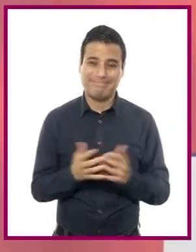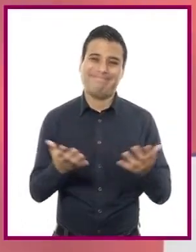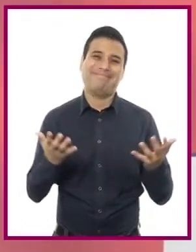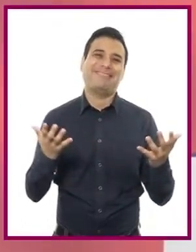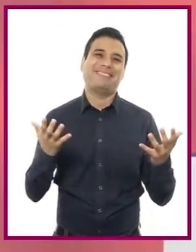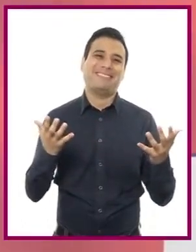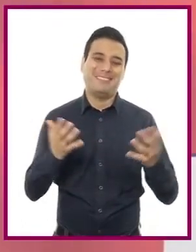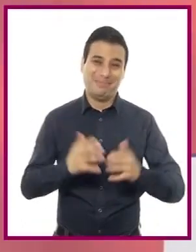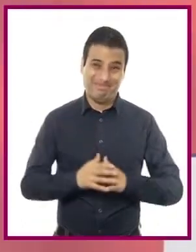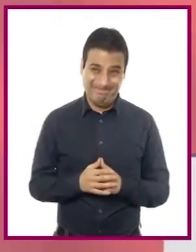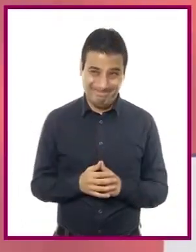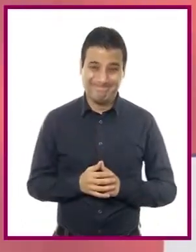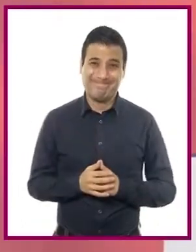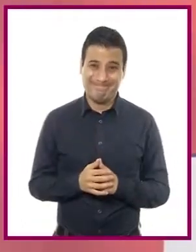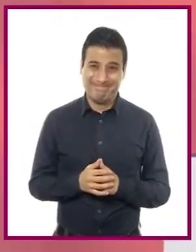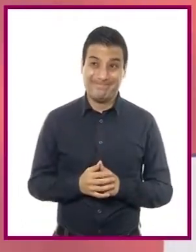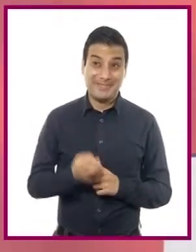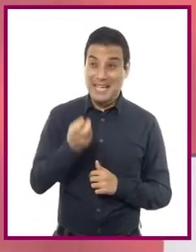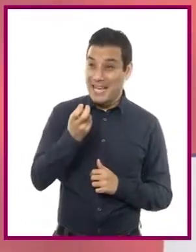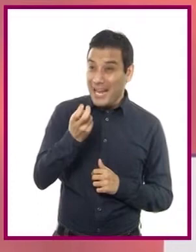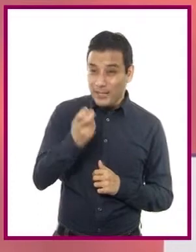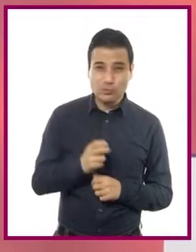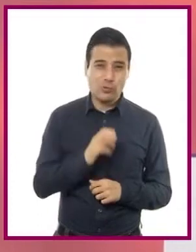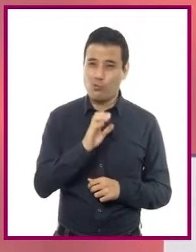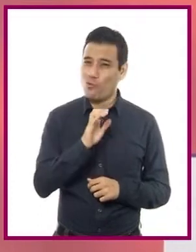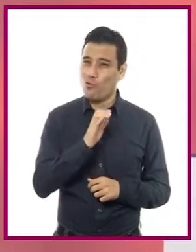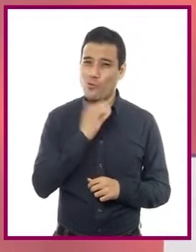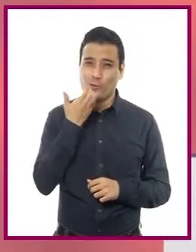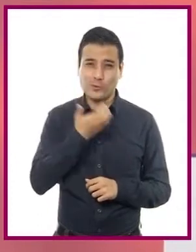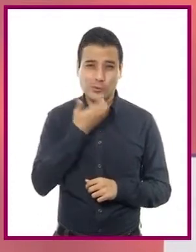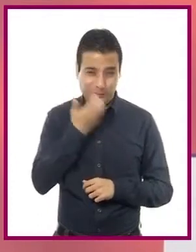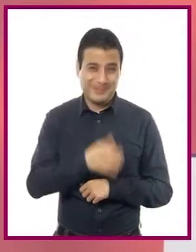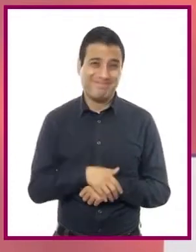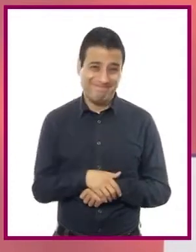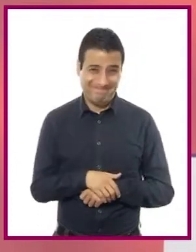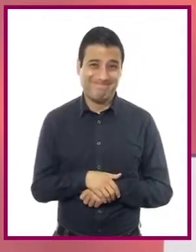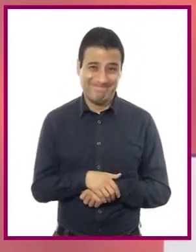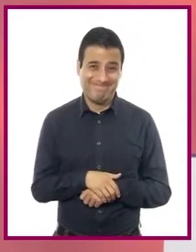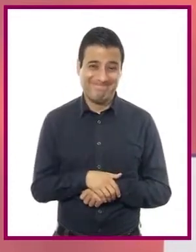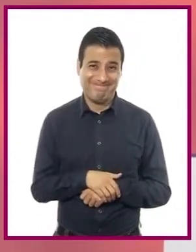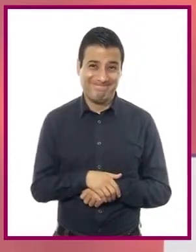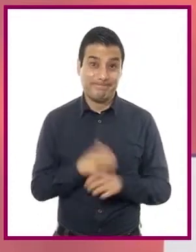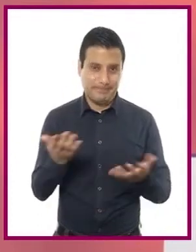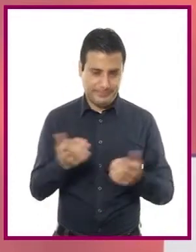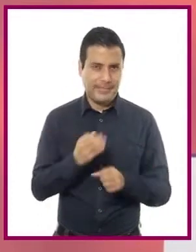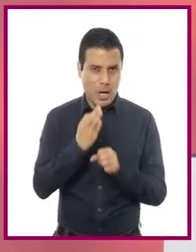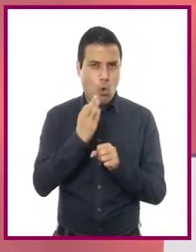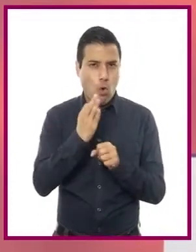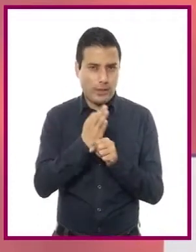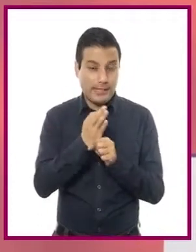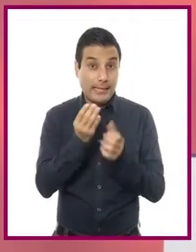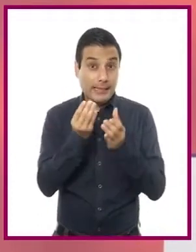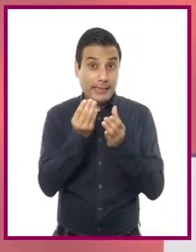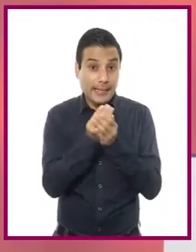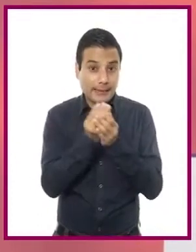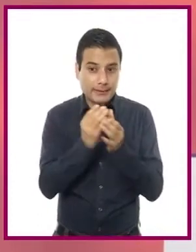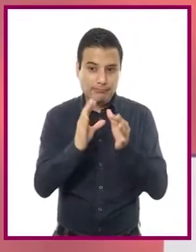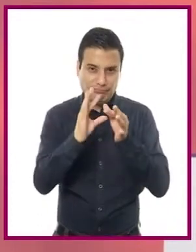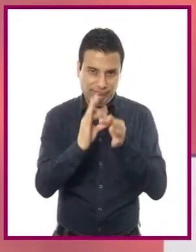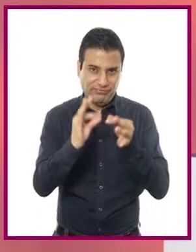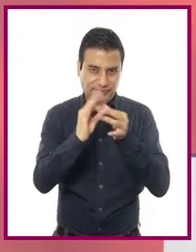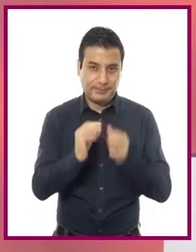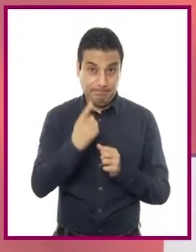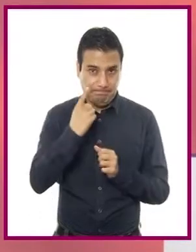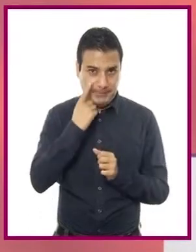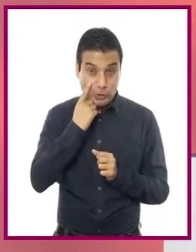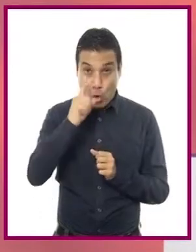Lamentablemente, esa es una situación común entre las y los alumnos. Por eso, a lo largo de esta sesión, descubriremos algunos